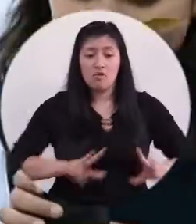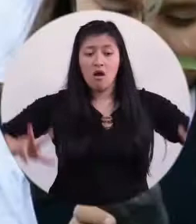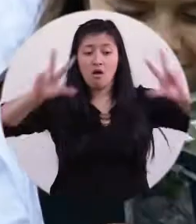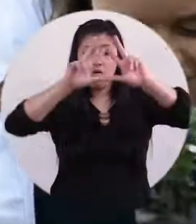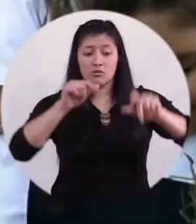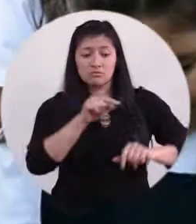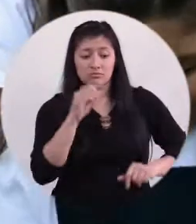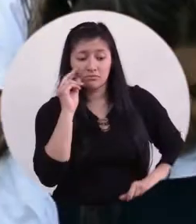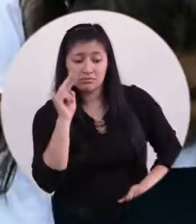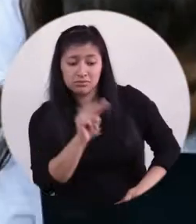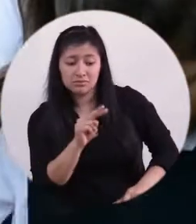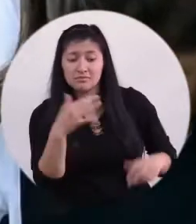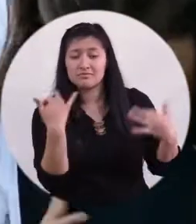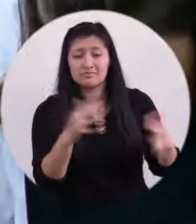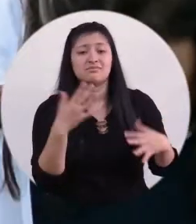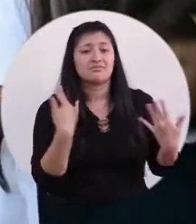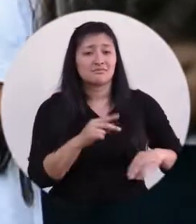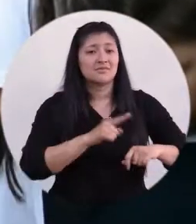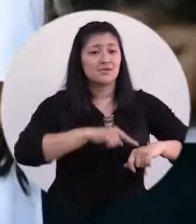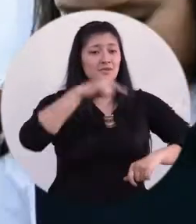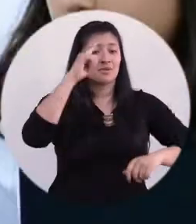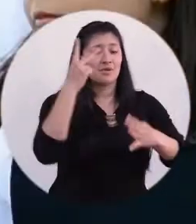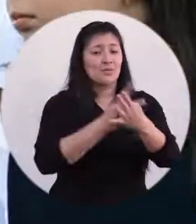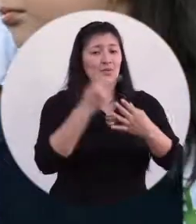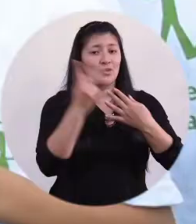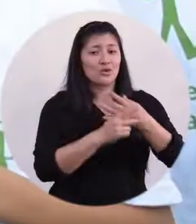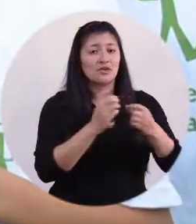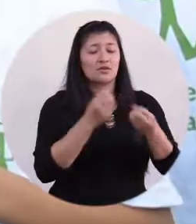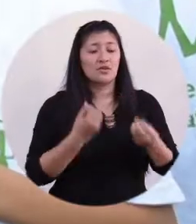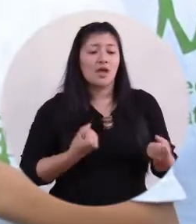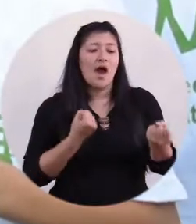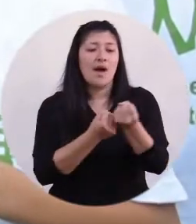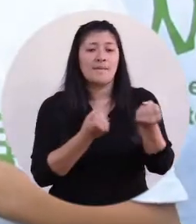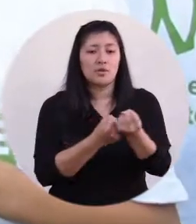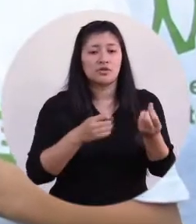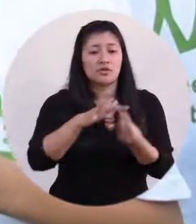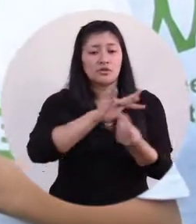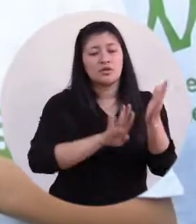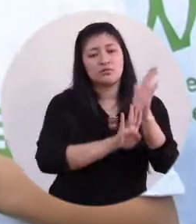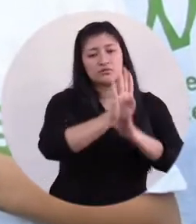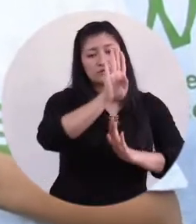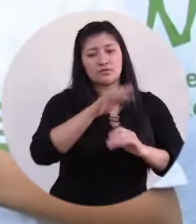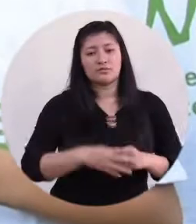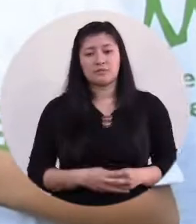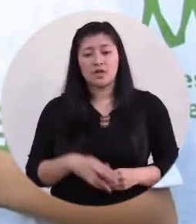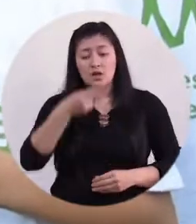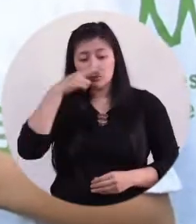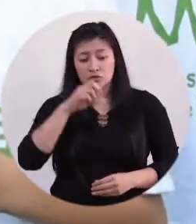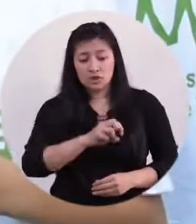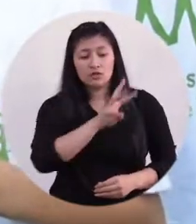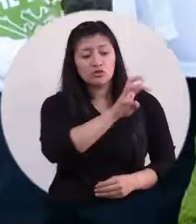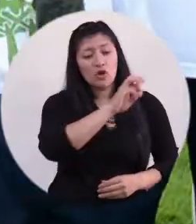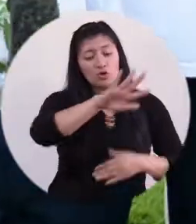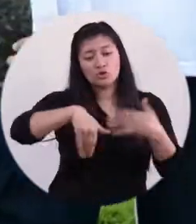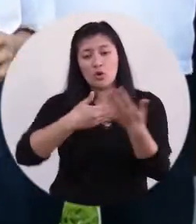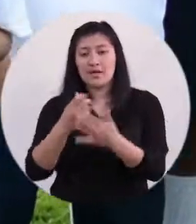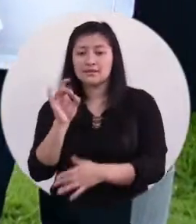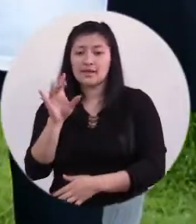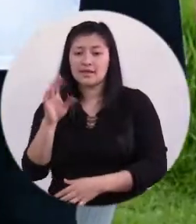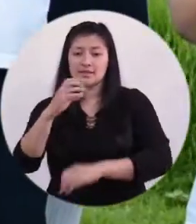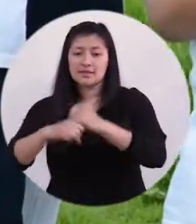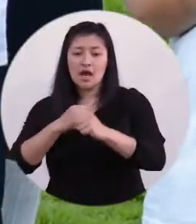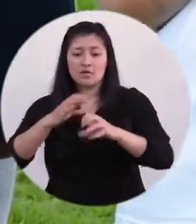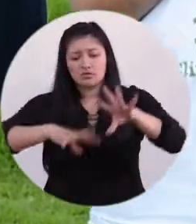reconocido por el programa de ambiente de las naciones unidas- penn uma como una de las iniciativas globales que contribuyen al desarrollo